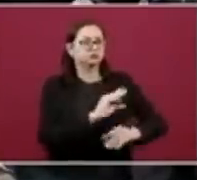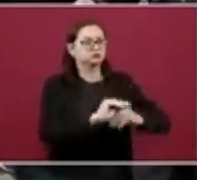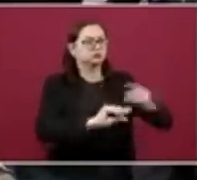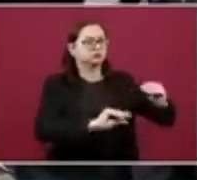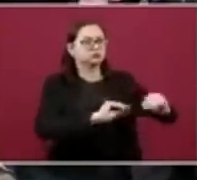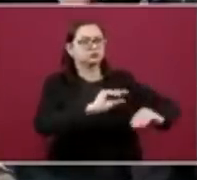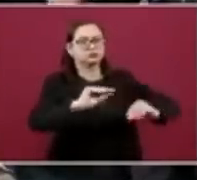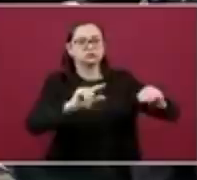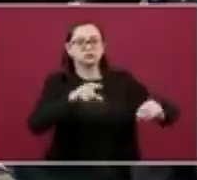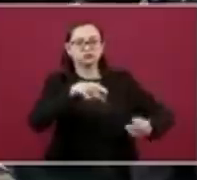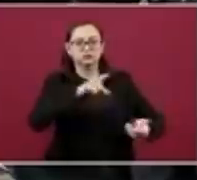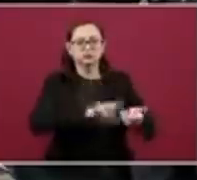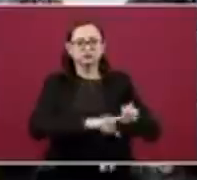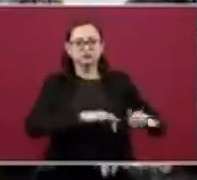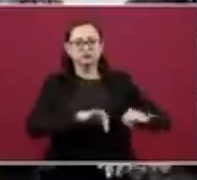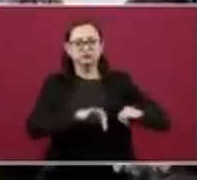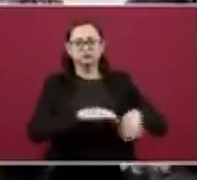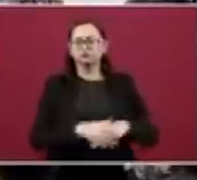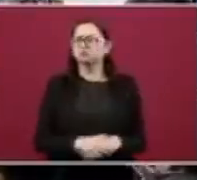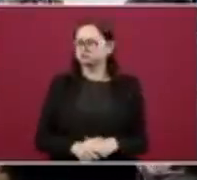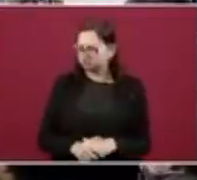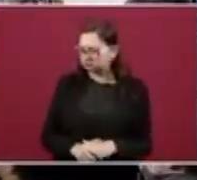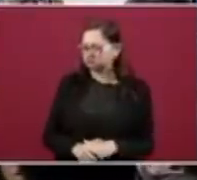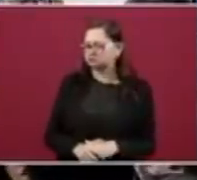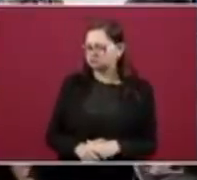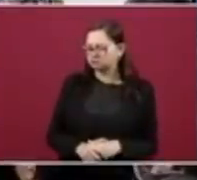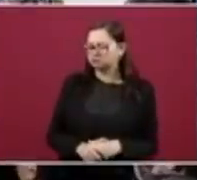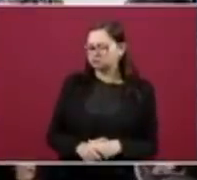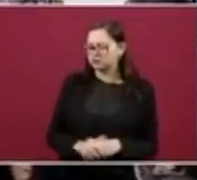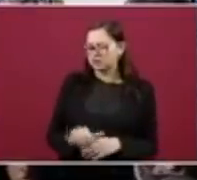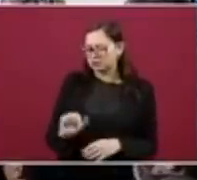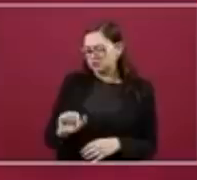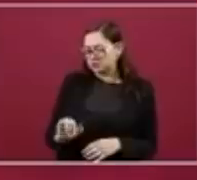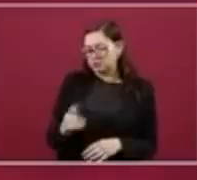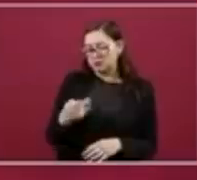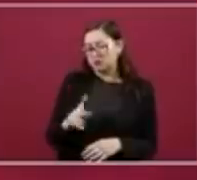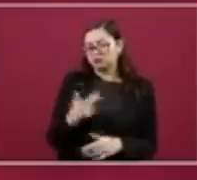entre los propios trabajadores. Sí, pero no hay ningún reporte.